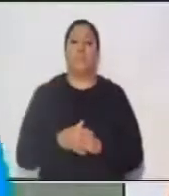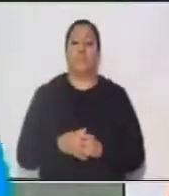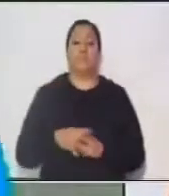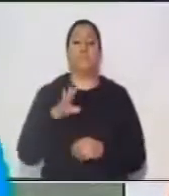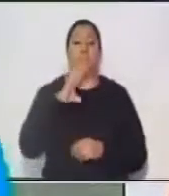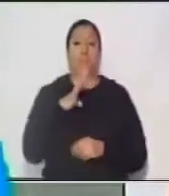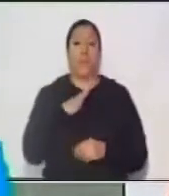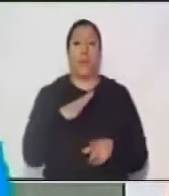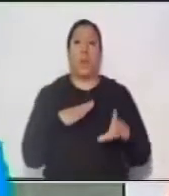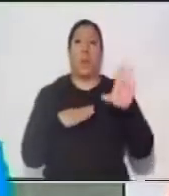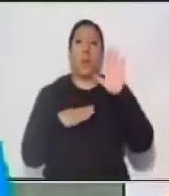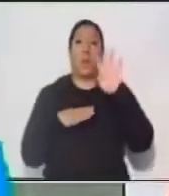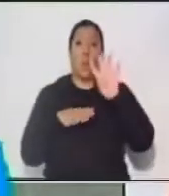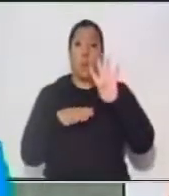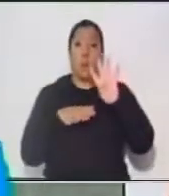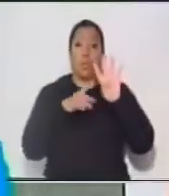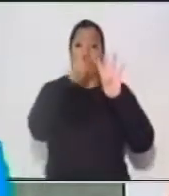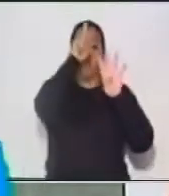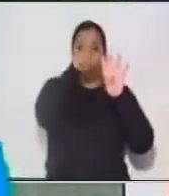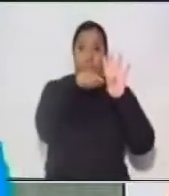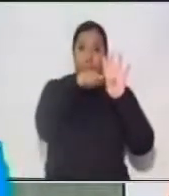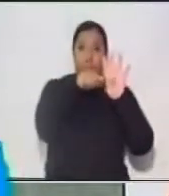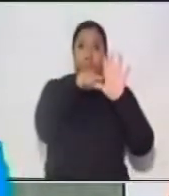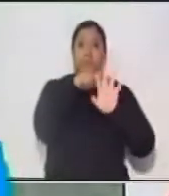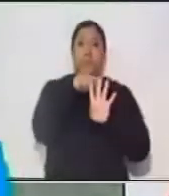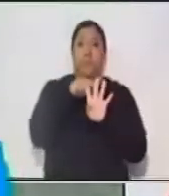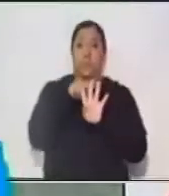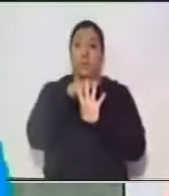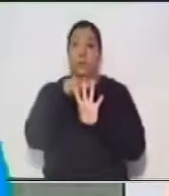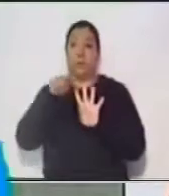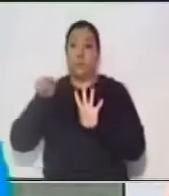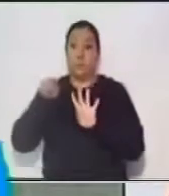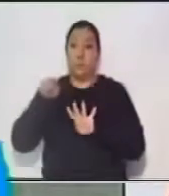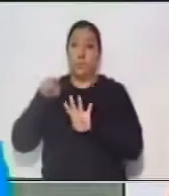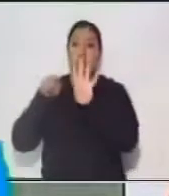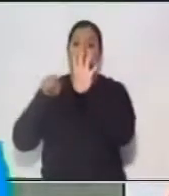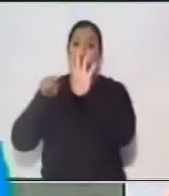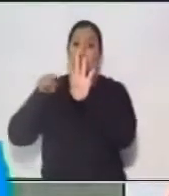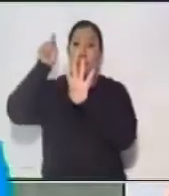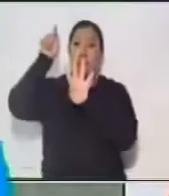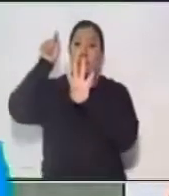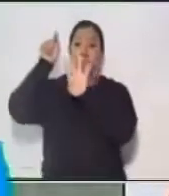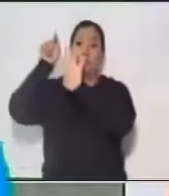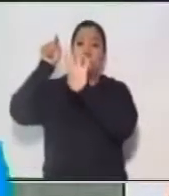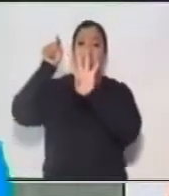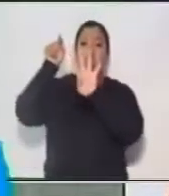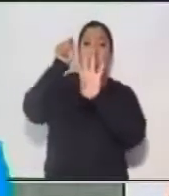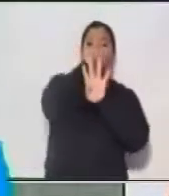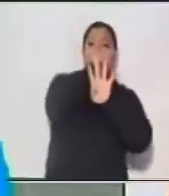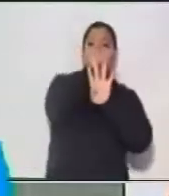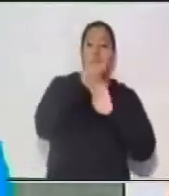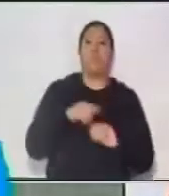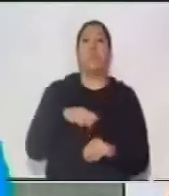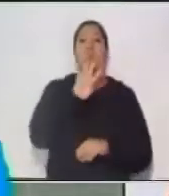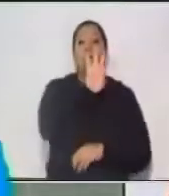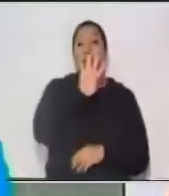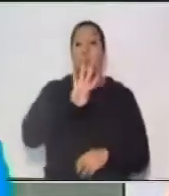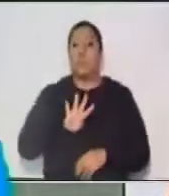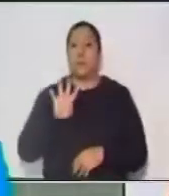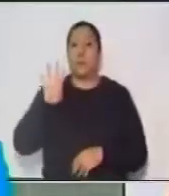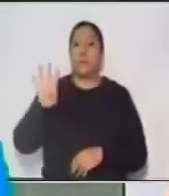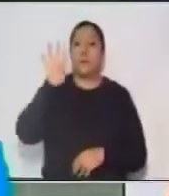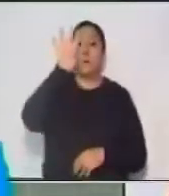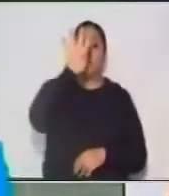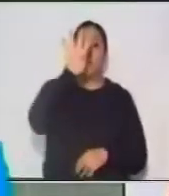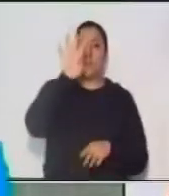4 lados iguales, entonces tenemos 4 más 4 más 4 más 4. Entonces